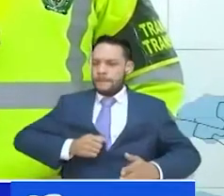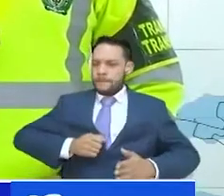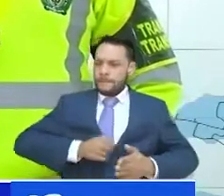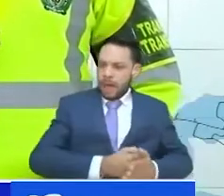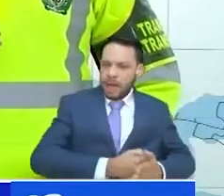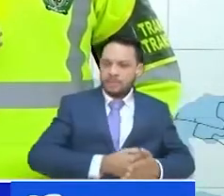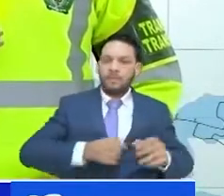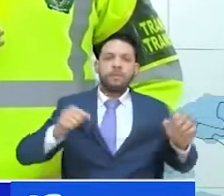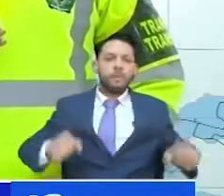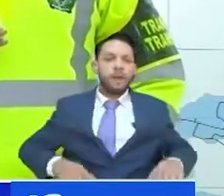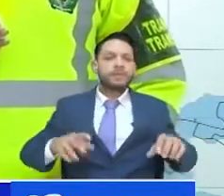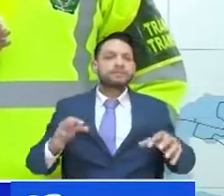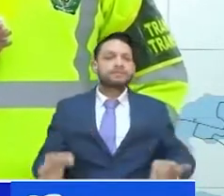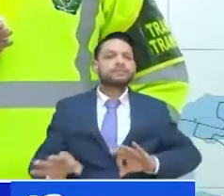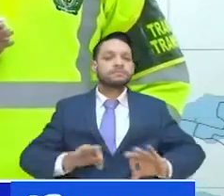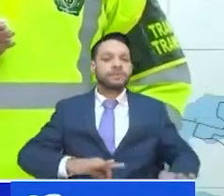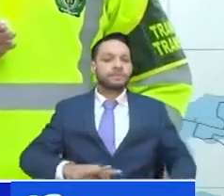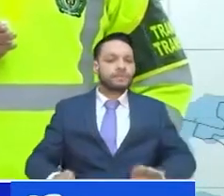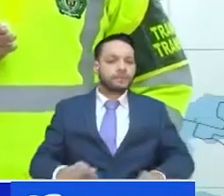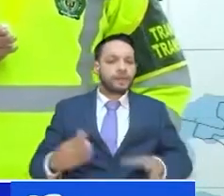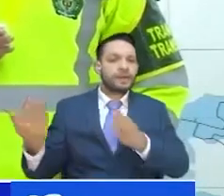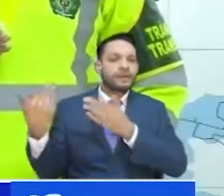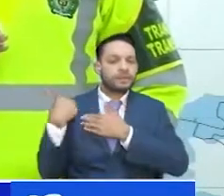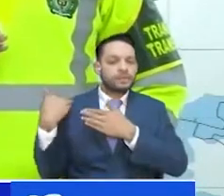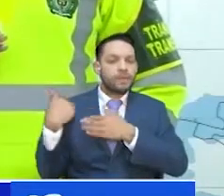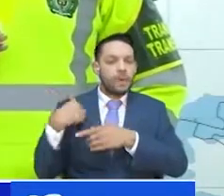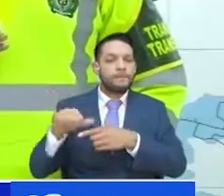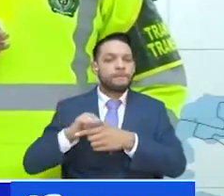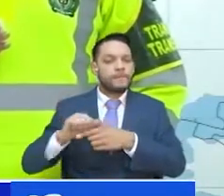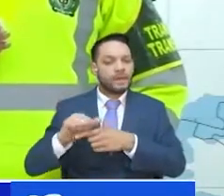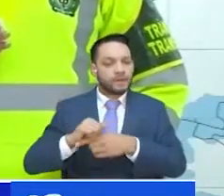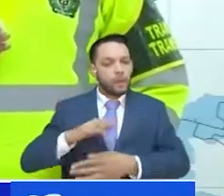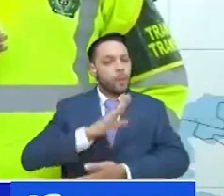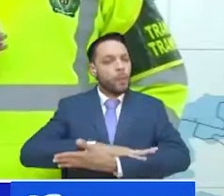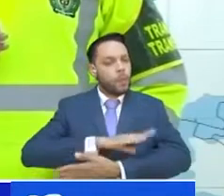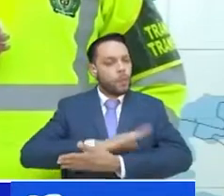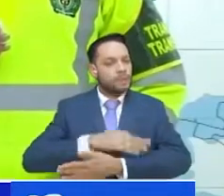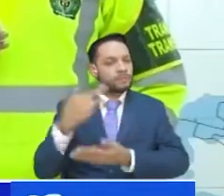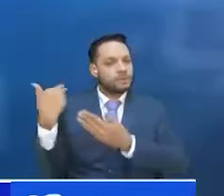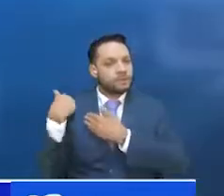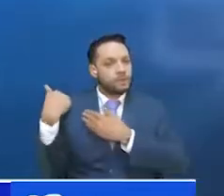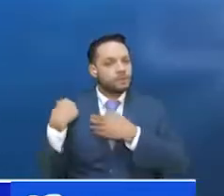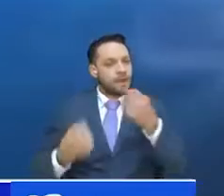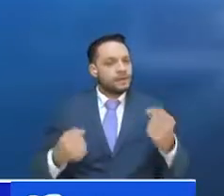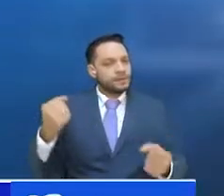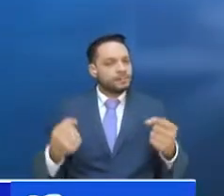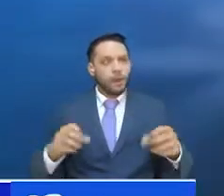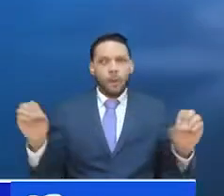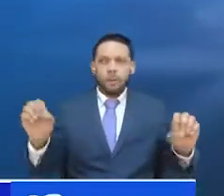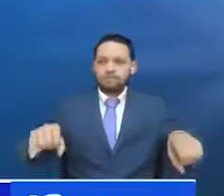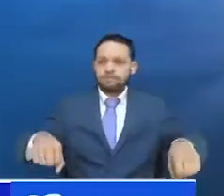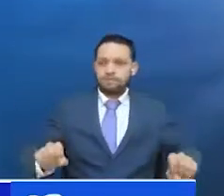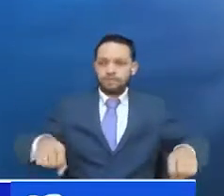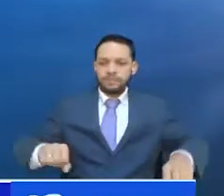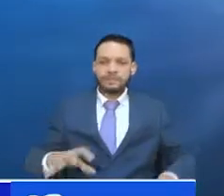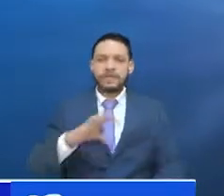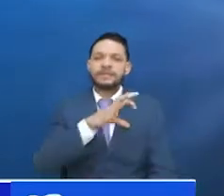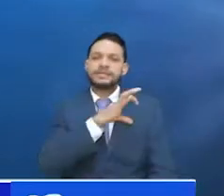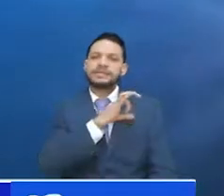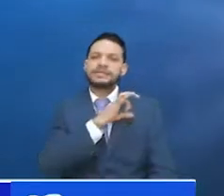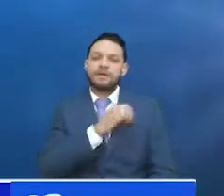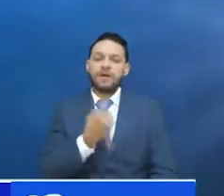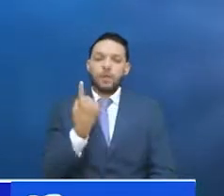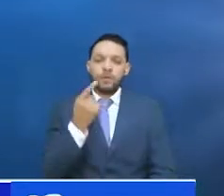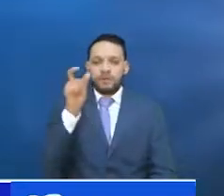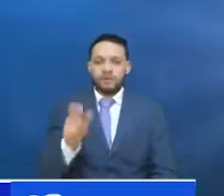puede prevenir si al realizar esta práctica lo hacemos con la mayor responsabilidad posible. El sábado pasado se registró la última muerte.